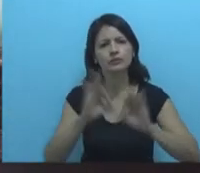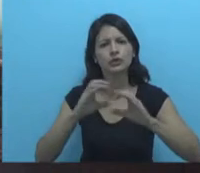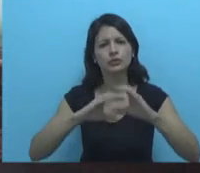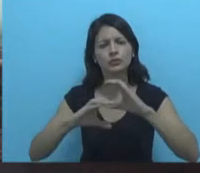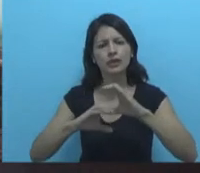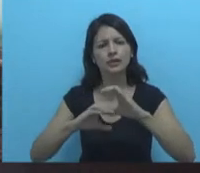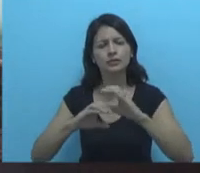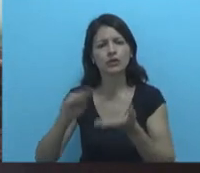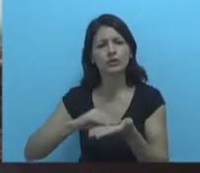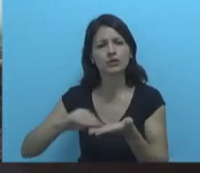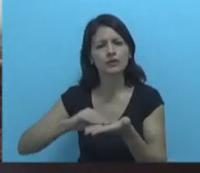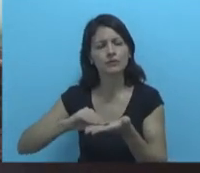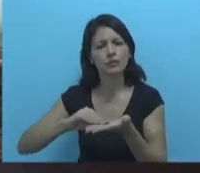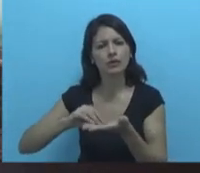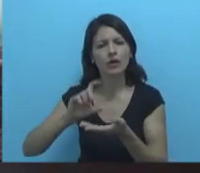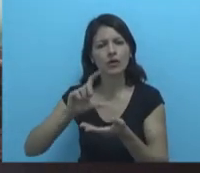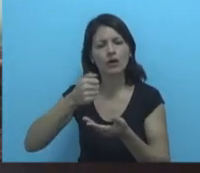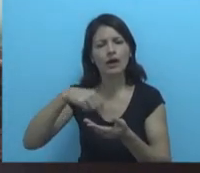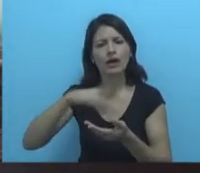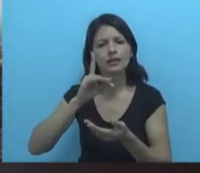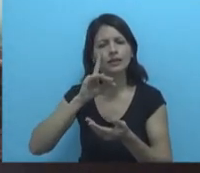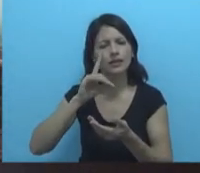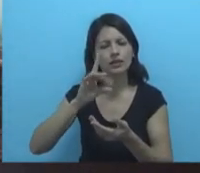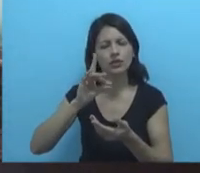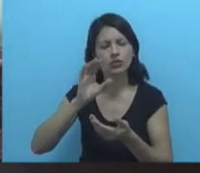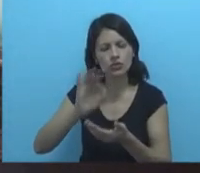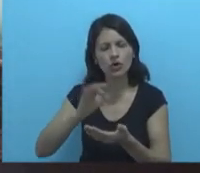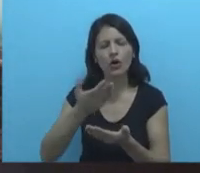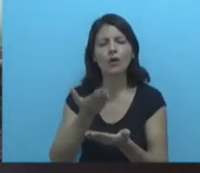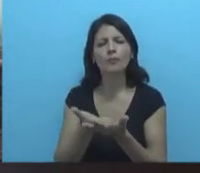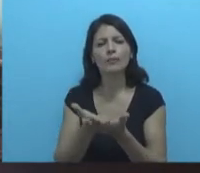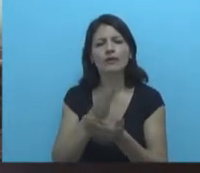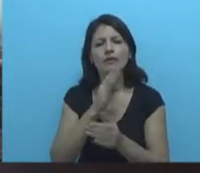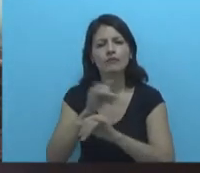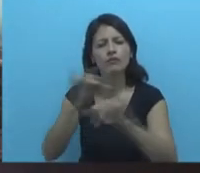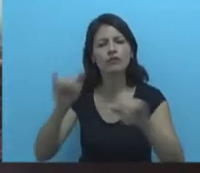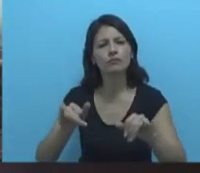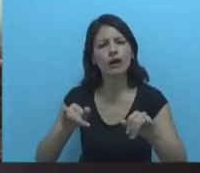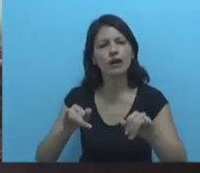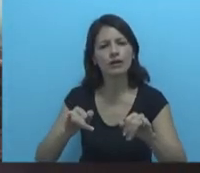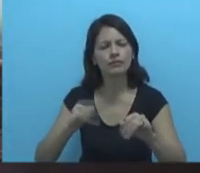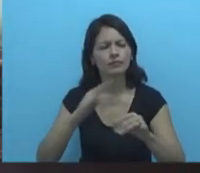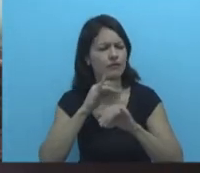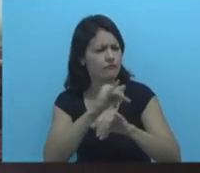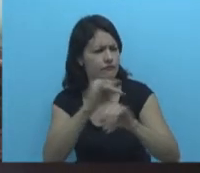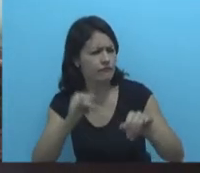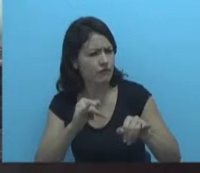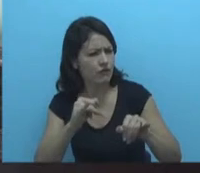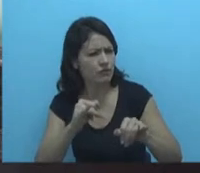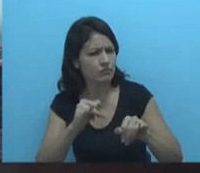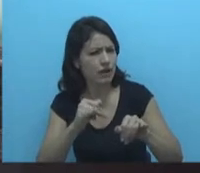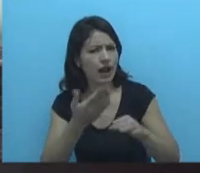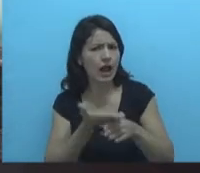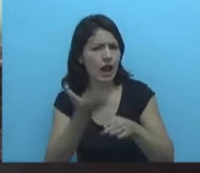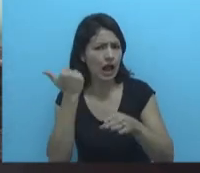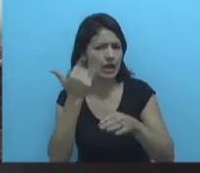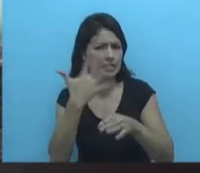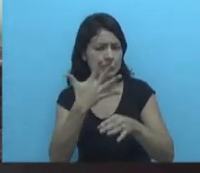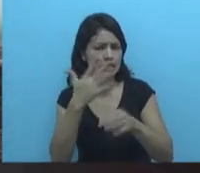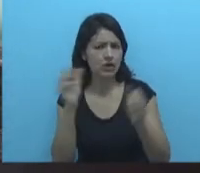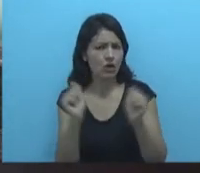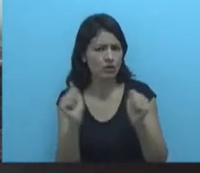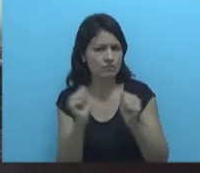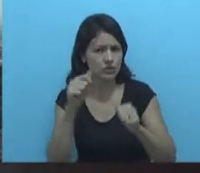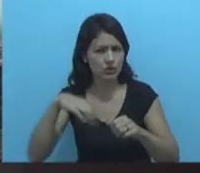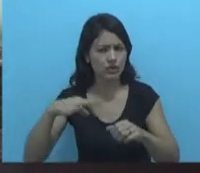43.286 del diputado Cándido, por el cual se solicita disponga informar sobre los motivos por los cuales fue cerrado en fecha 5 de mayo del